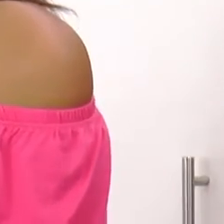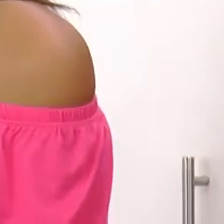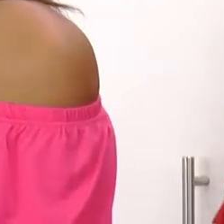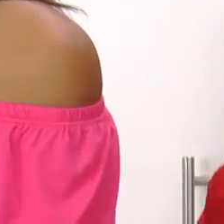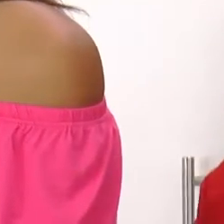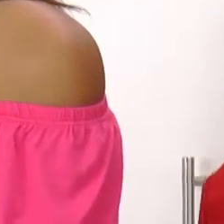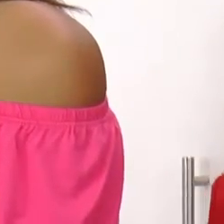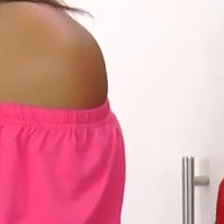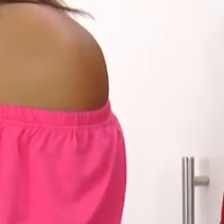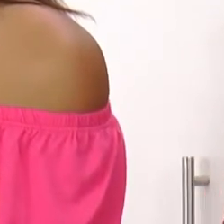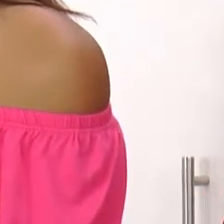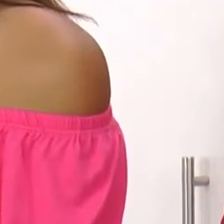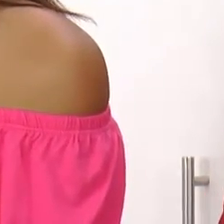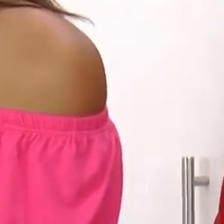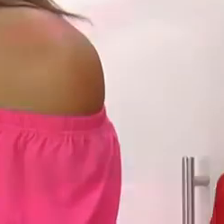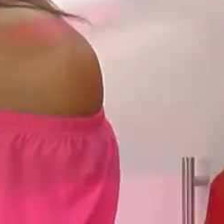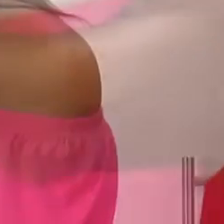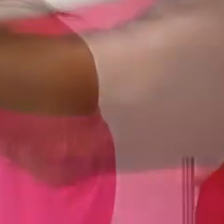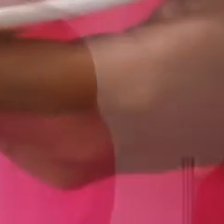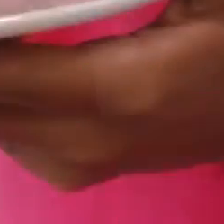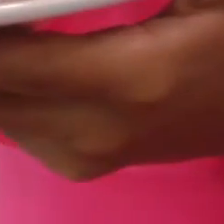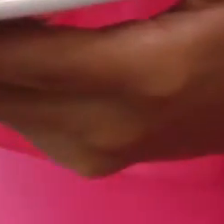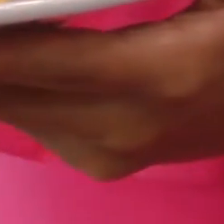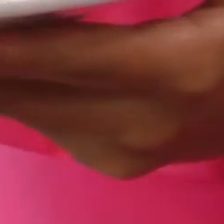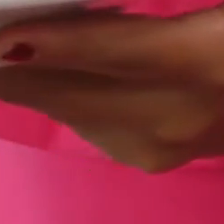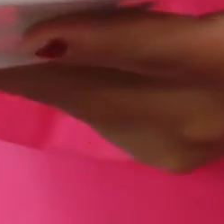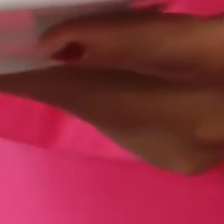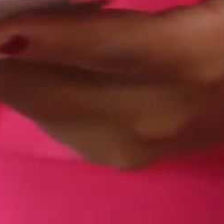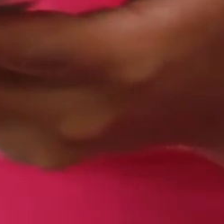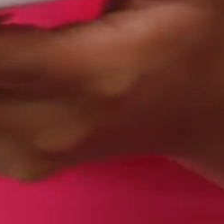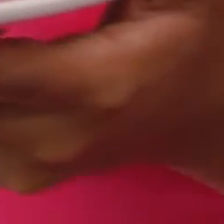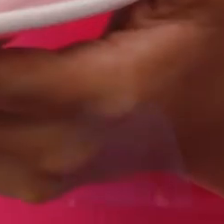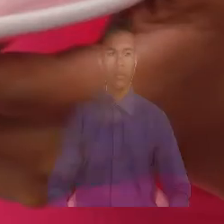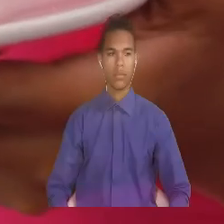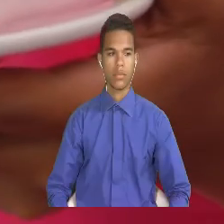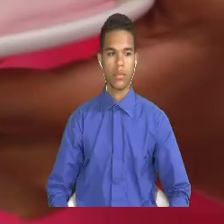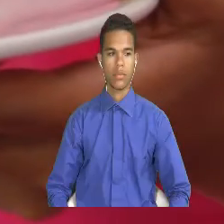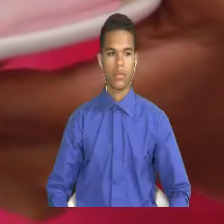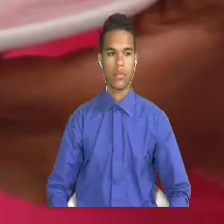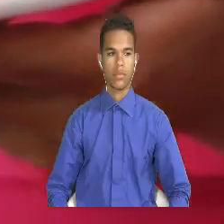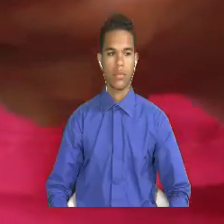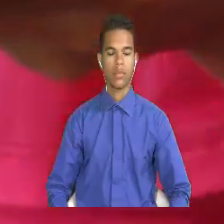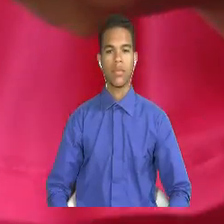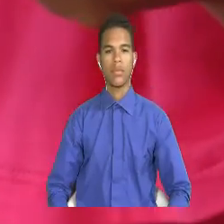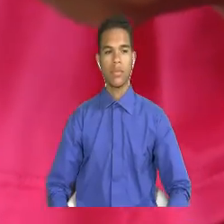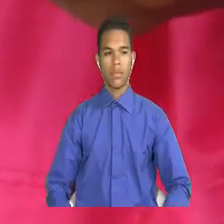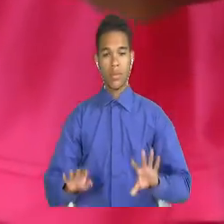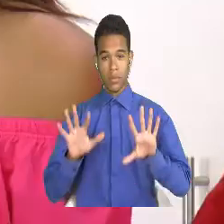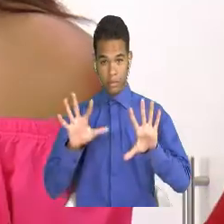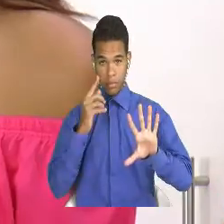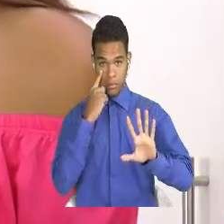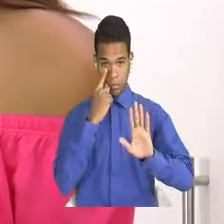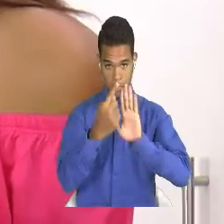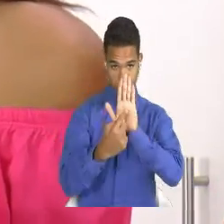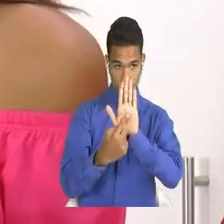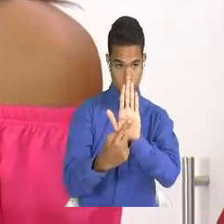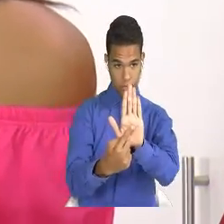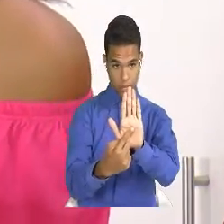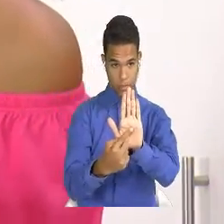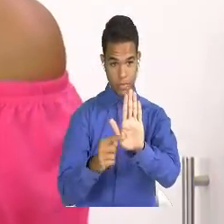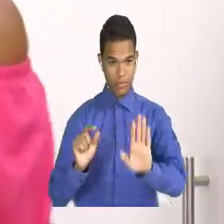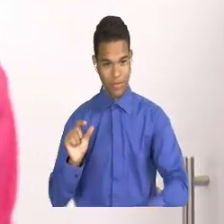crocantes de queso mozzarella. Sí, miren, voy a hacer algo así. No, tranquilos, calmaos, vamos a calmarnos que no me los voy a comer. Pero todavía miren. Falta el emplatado, que